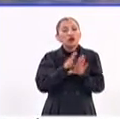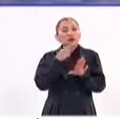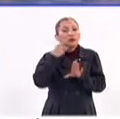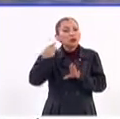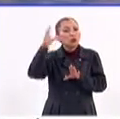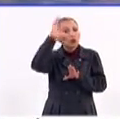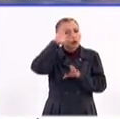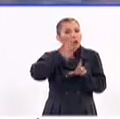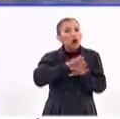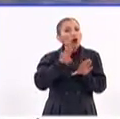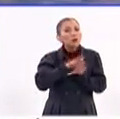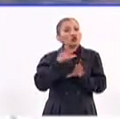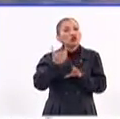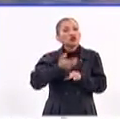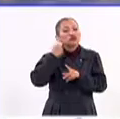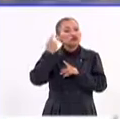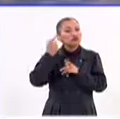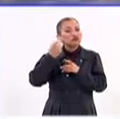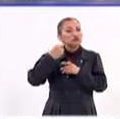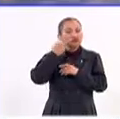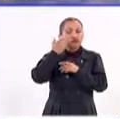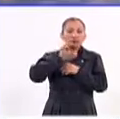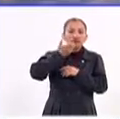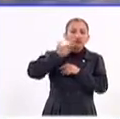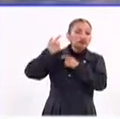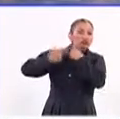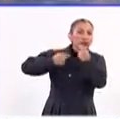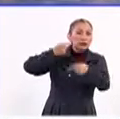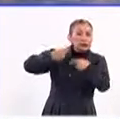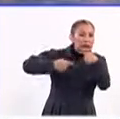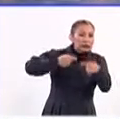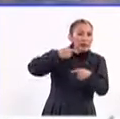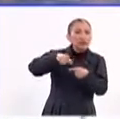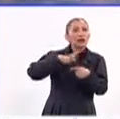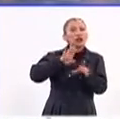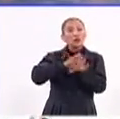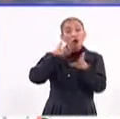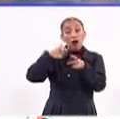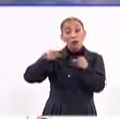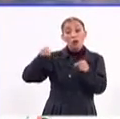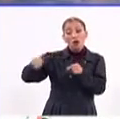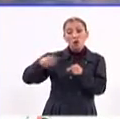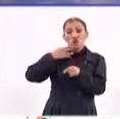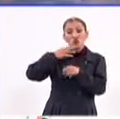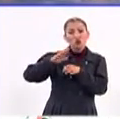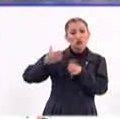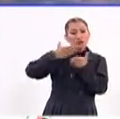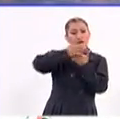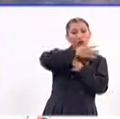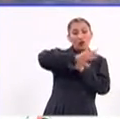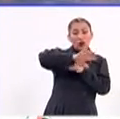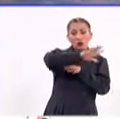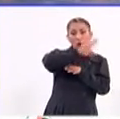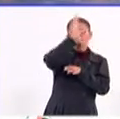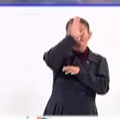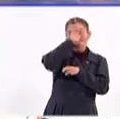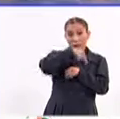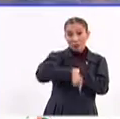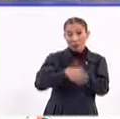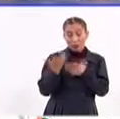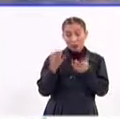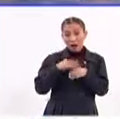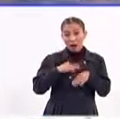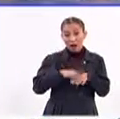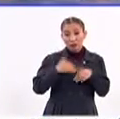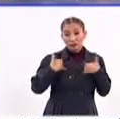su cultura, cómo funcionan sus tradiciones y todos esos componentes que además de Japón han permeado muchísimo la cultura occidental, sobre todo en